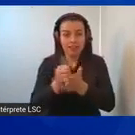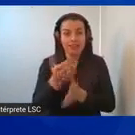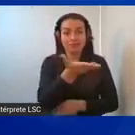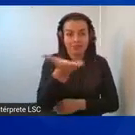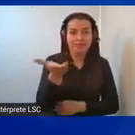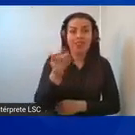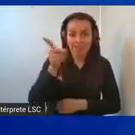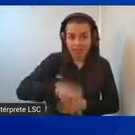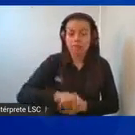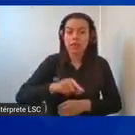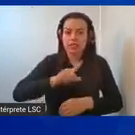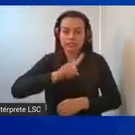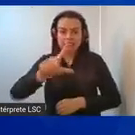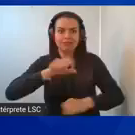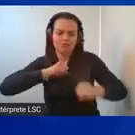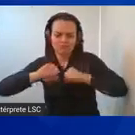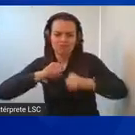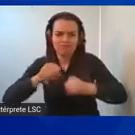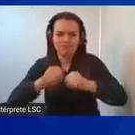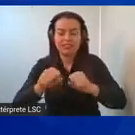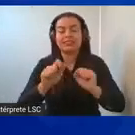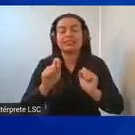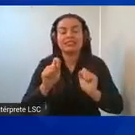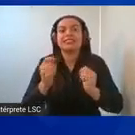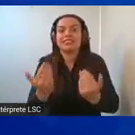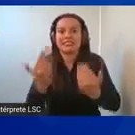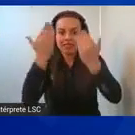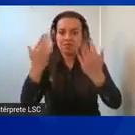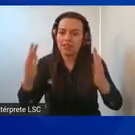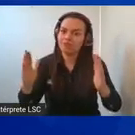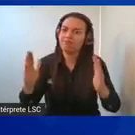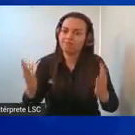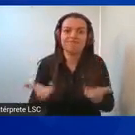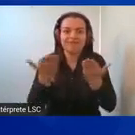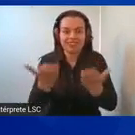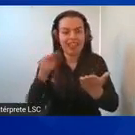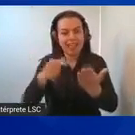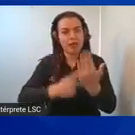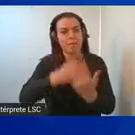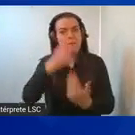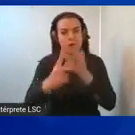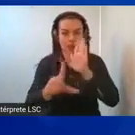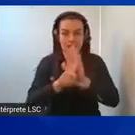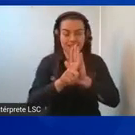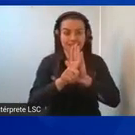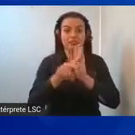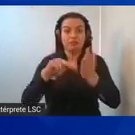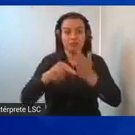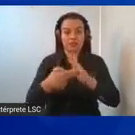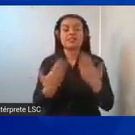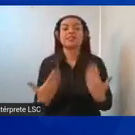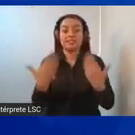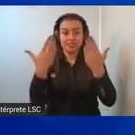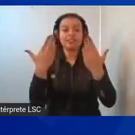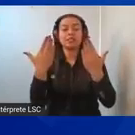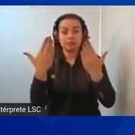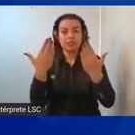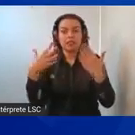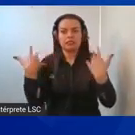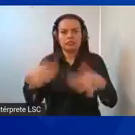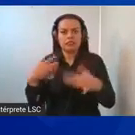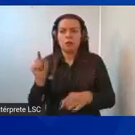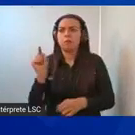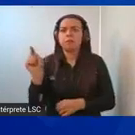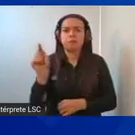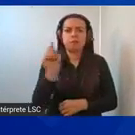pues se logró rescatar este proyecto de ley que a propósito, digamos que va a permitir conciliar muchísimas de los vacíos que